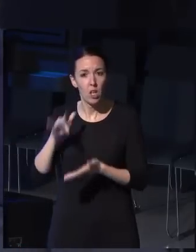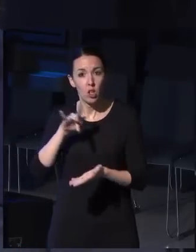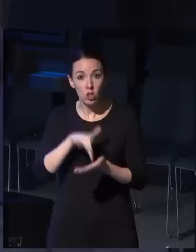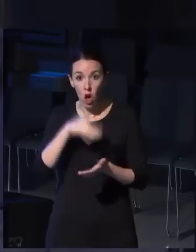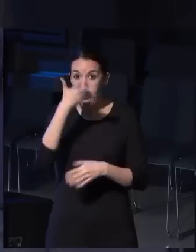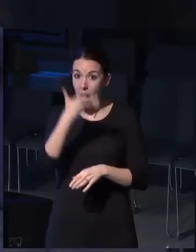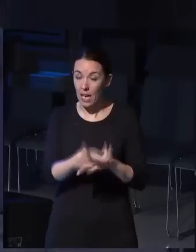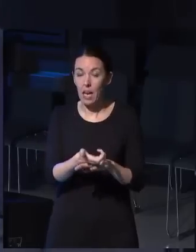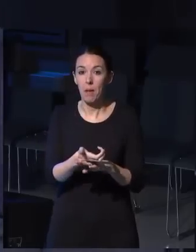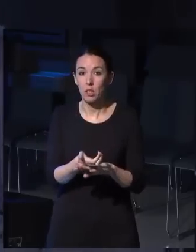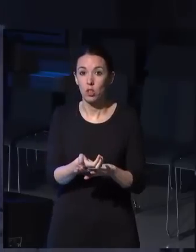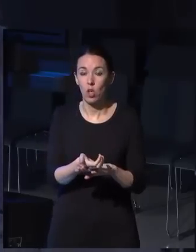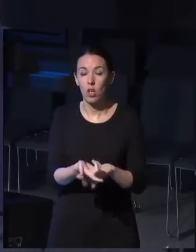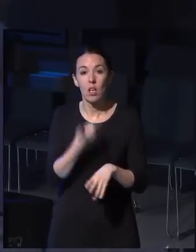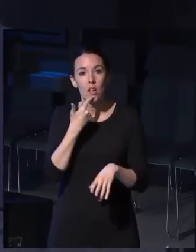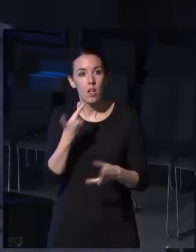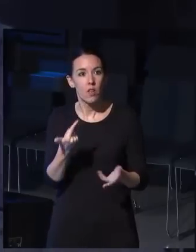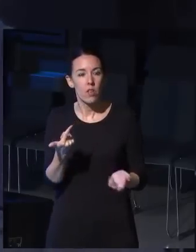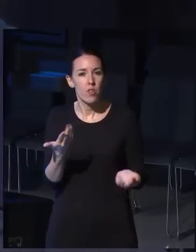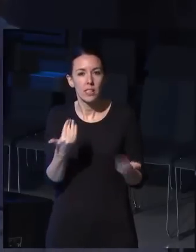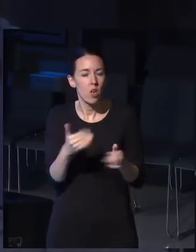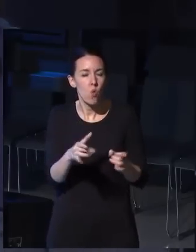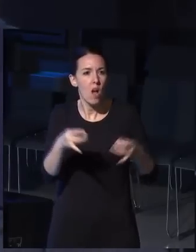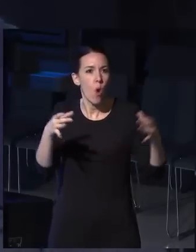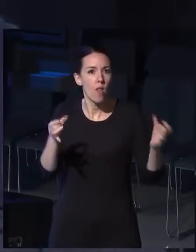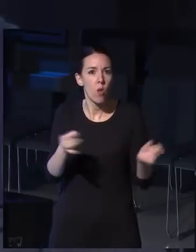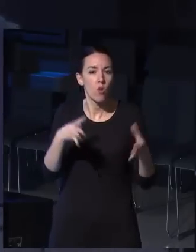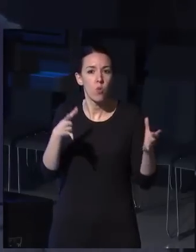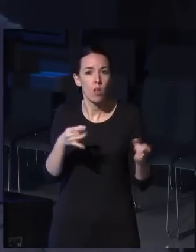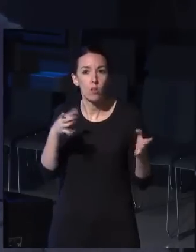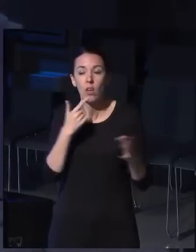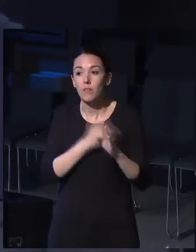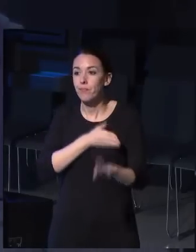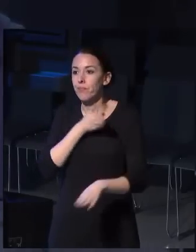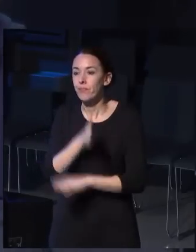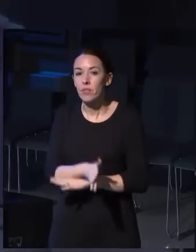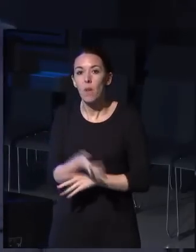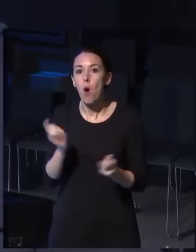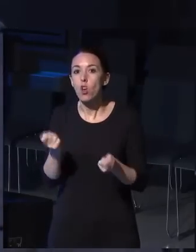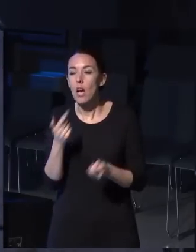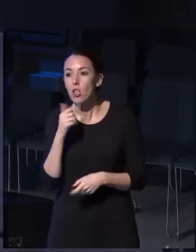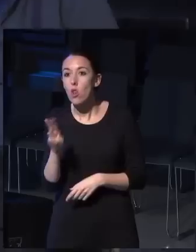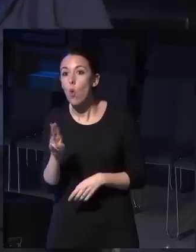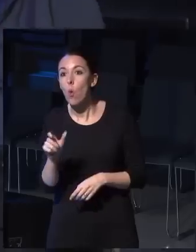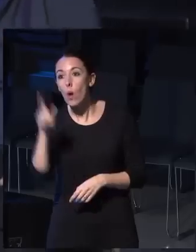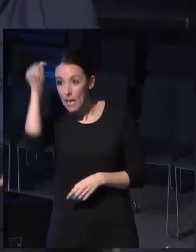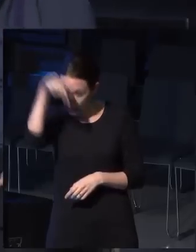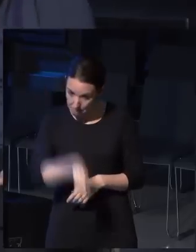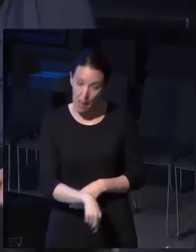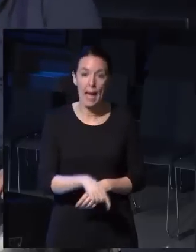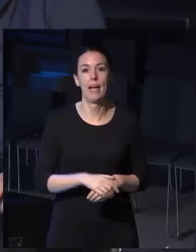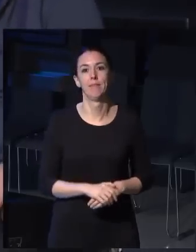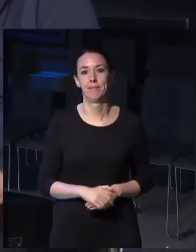grabando, dice, es que no hay duende, no hay duende. Entonces fui a fui al de los carros y dije, Willy, baja.